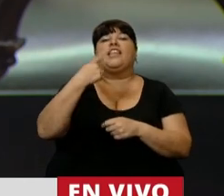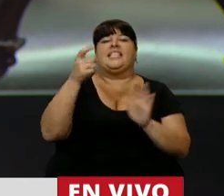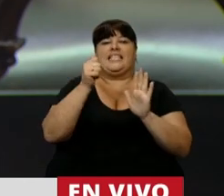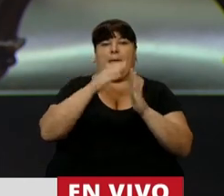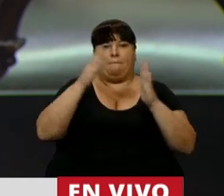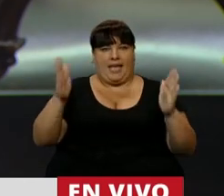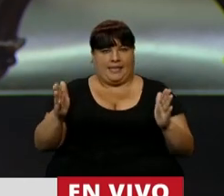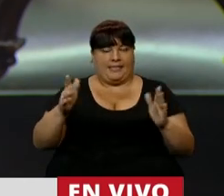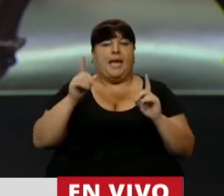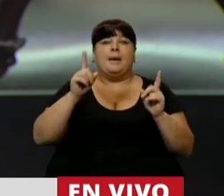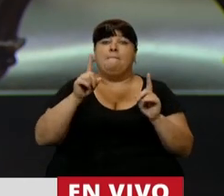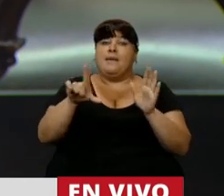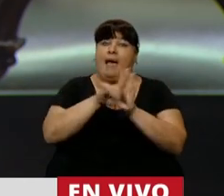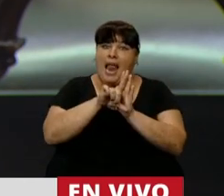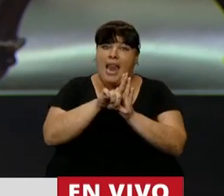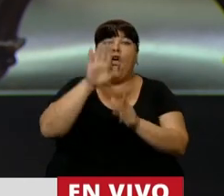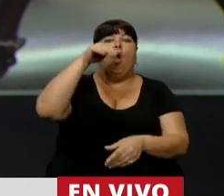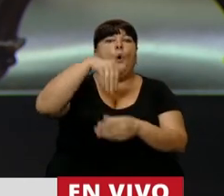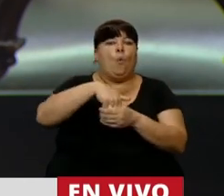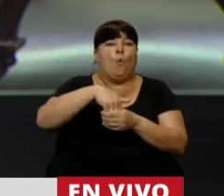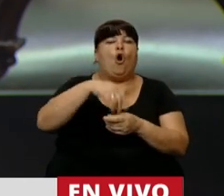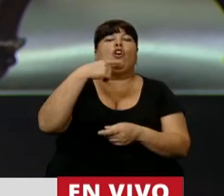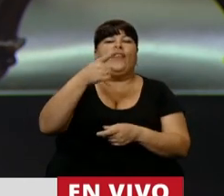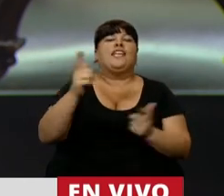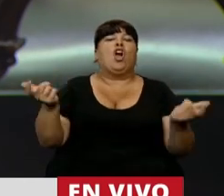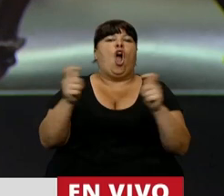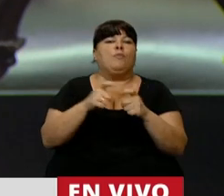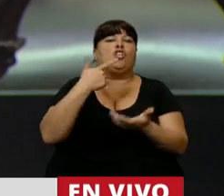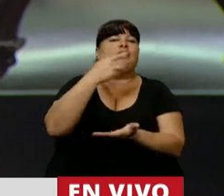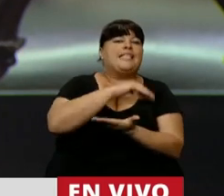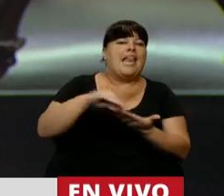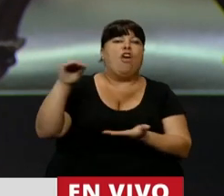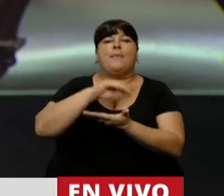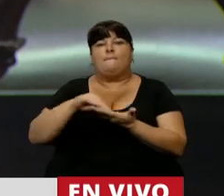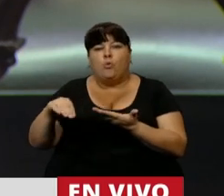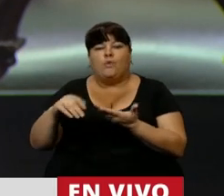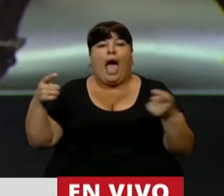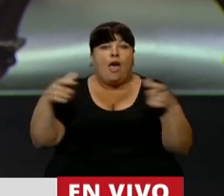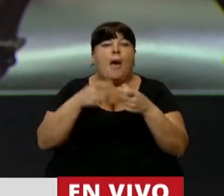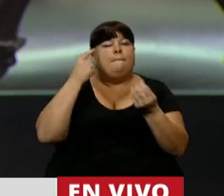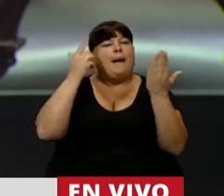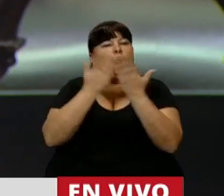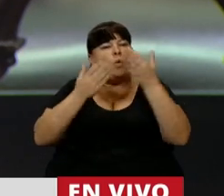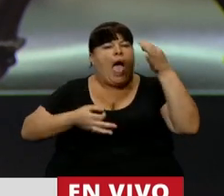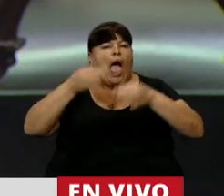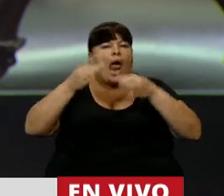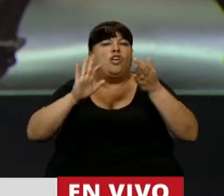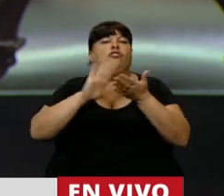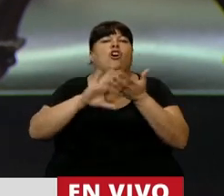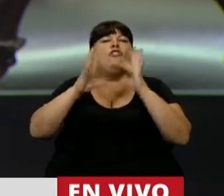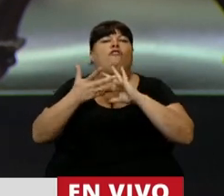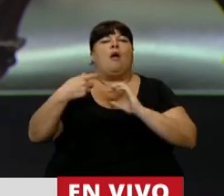180 días, en esa misma ley se votó que se constituyera una comisión bicameral tendiente a analizar todo el